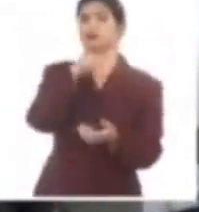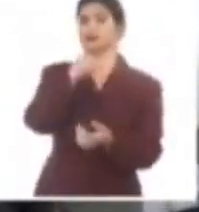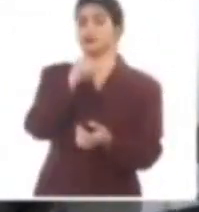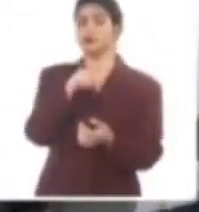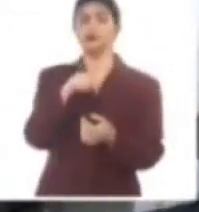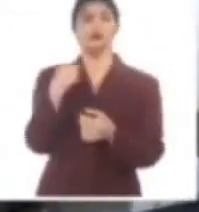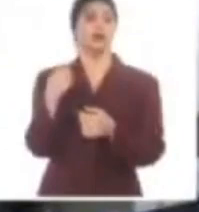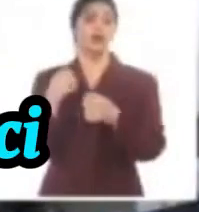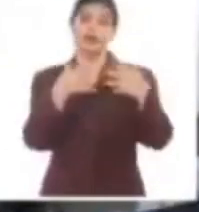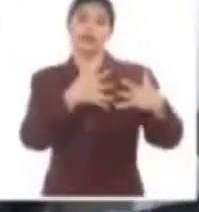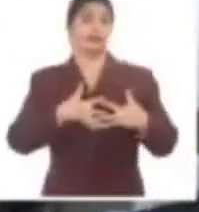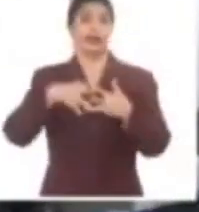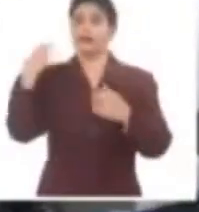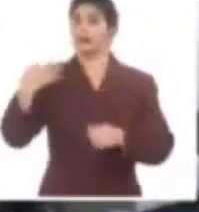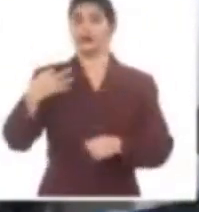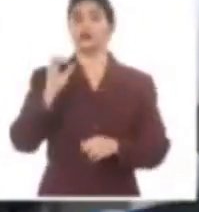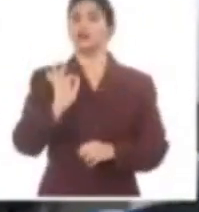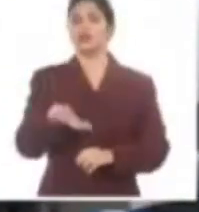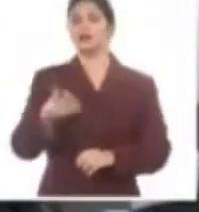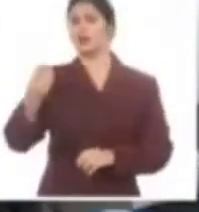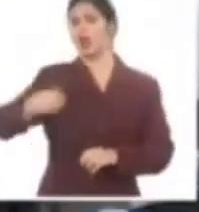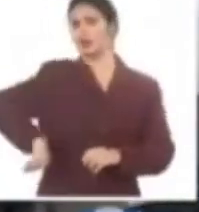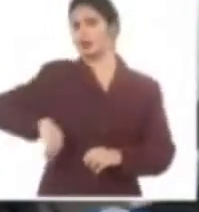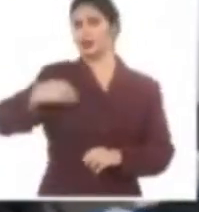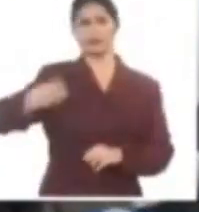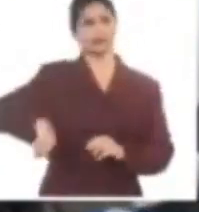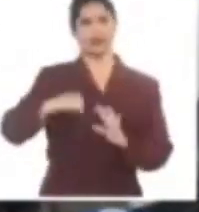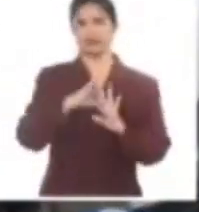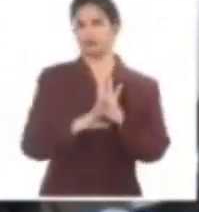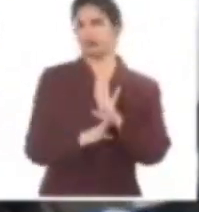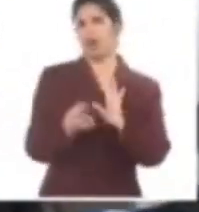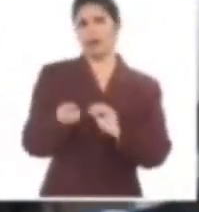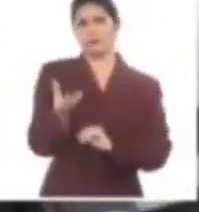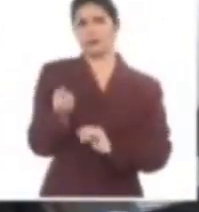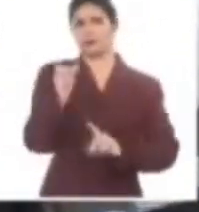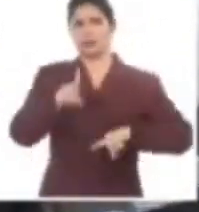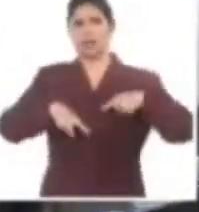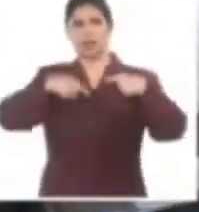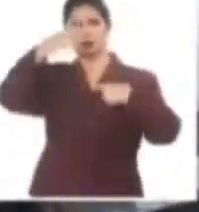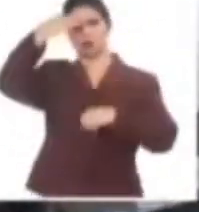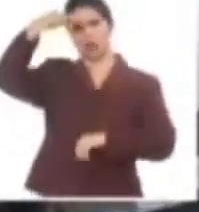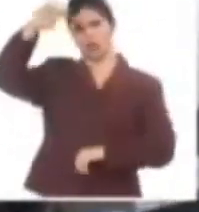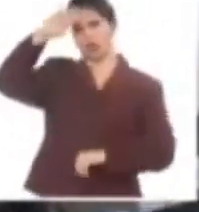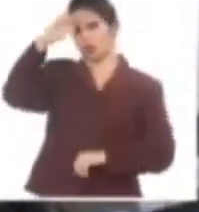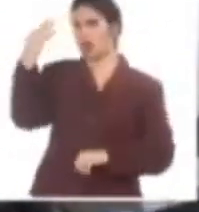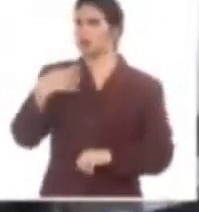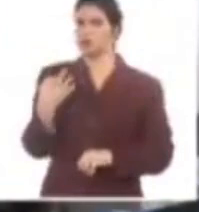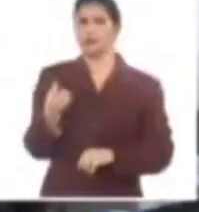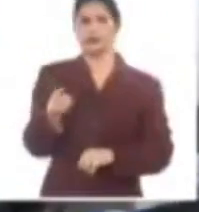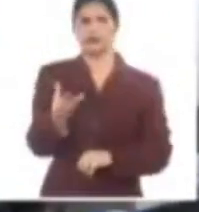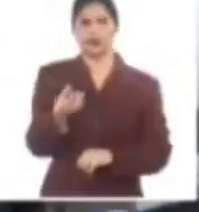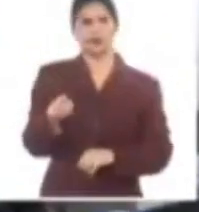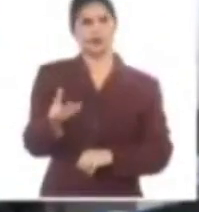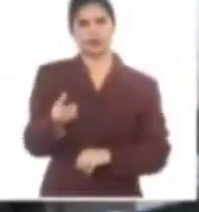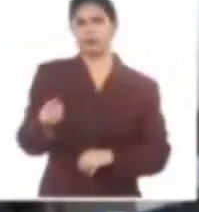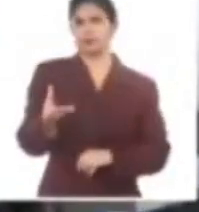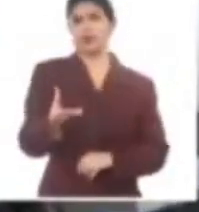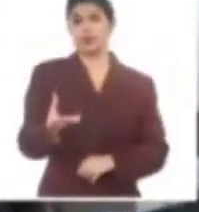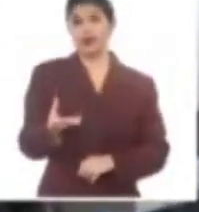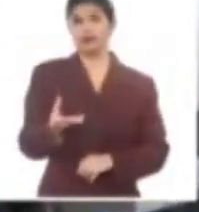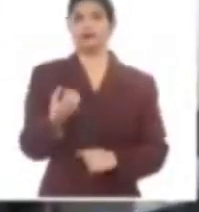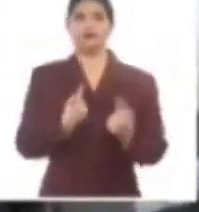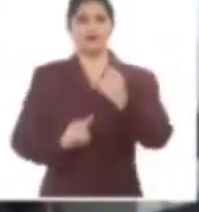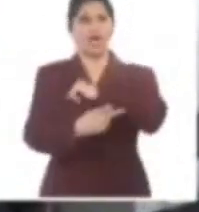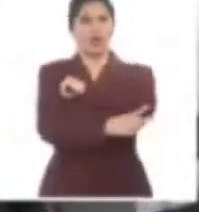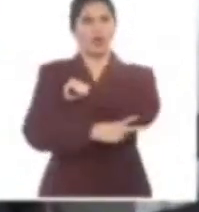la voluntad de estas proyecciones. Efectivamente, unos minutos después de ya en plena asamblea ya se estaban generando